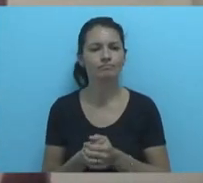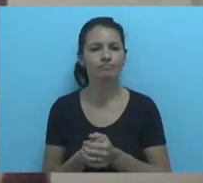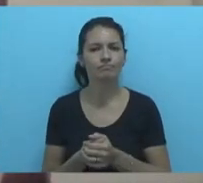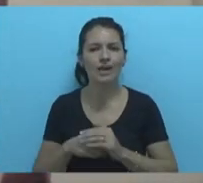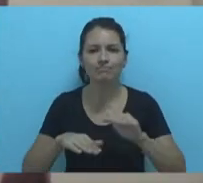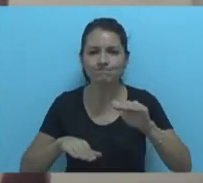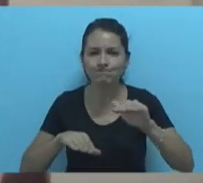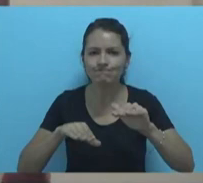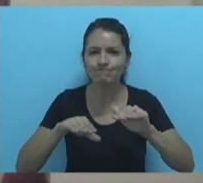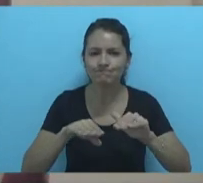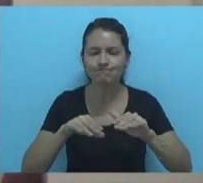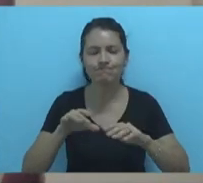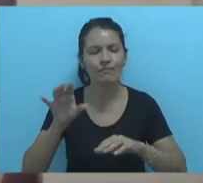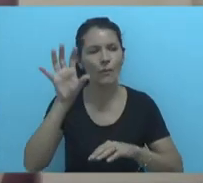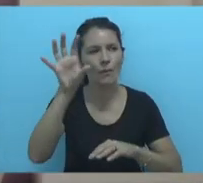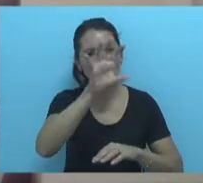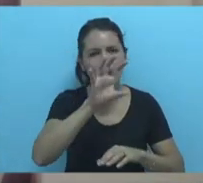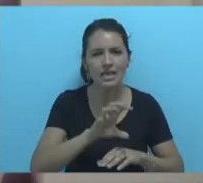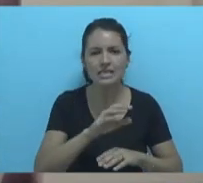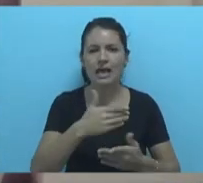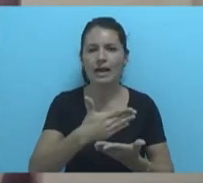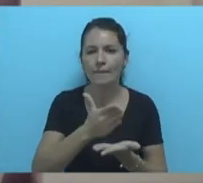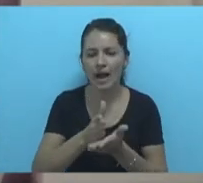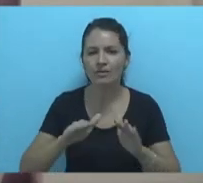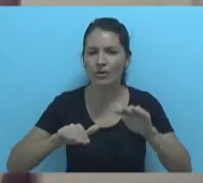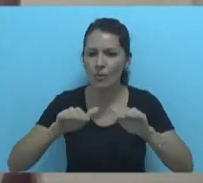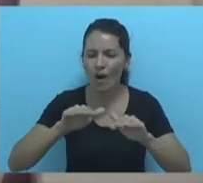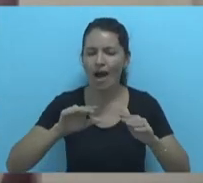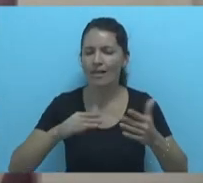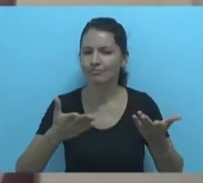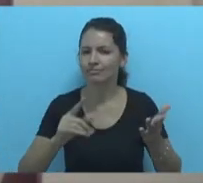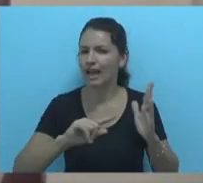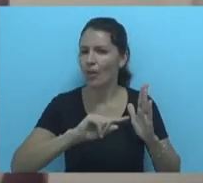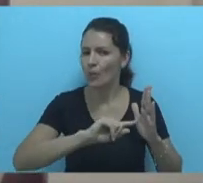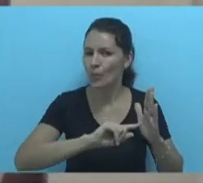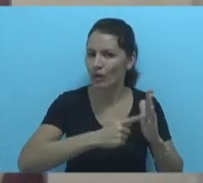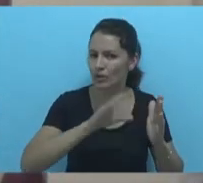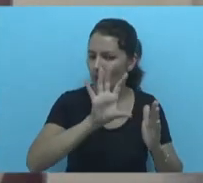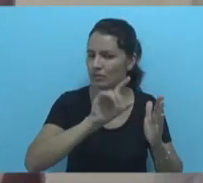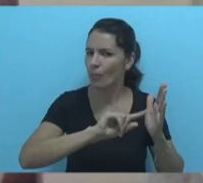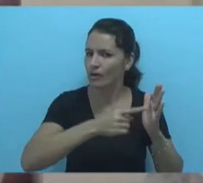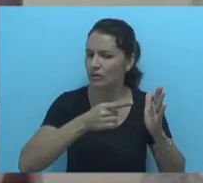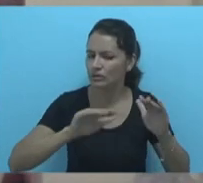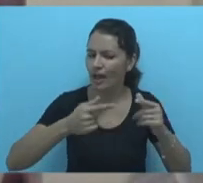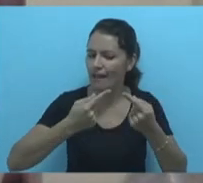igualitario entre lo que sucede en el AMBA y lo que sucede en las provincias,